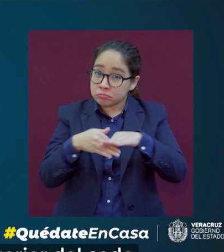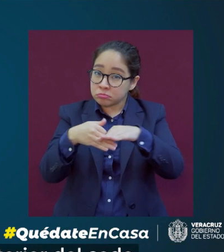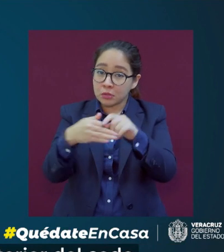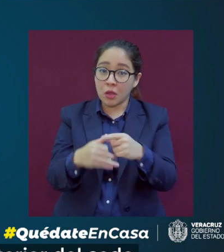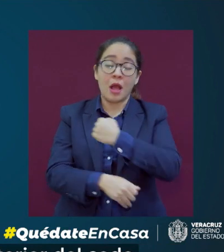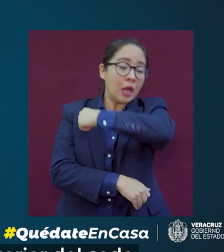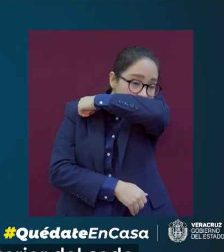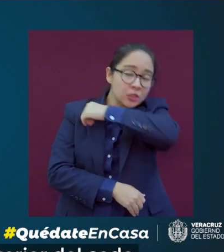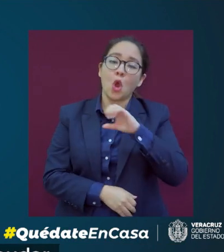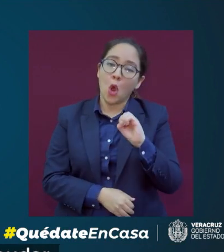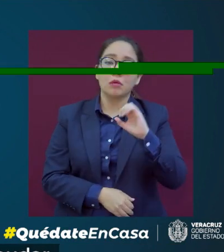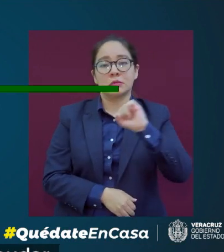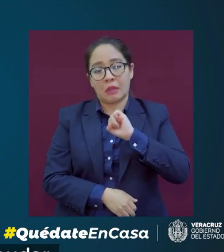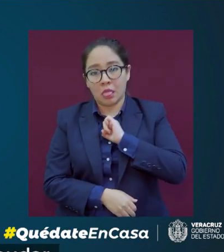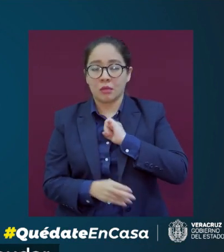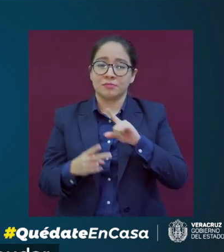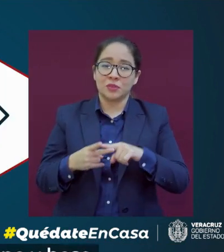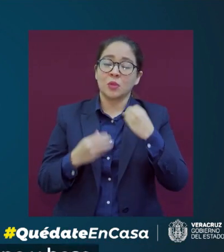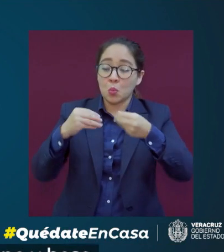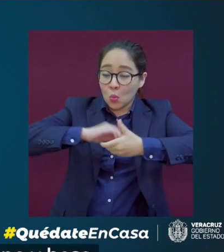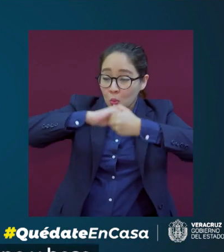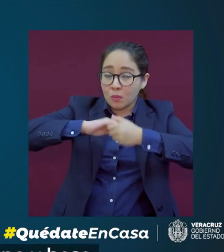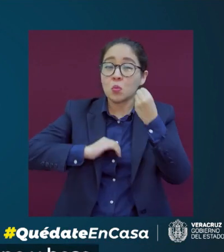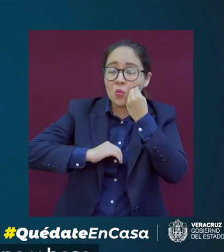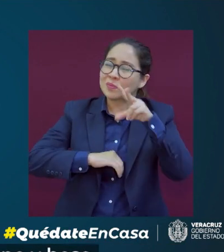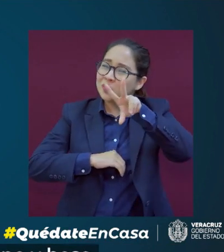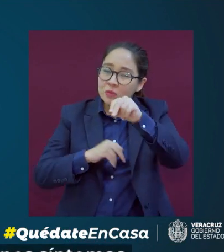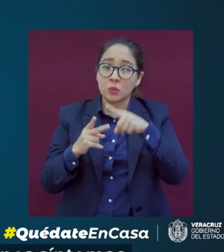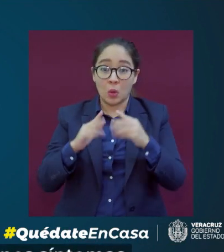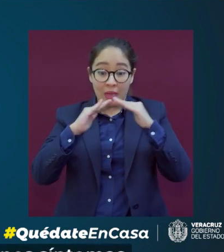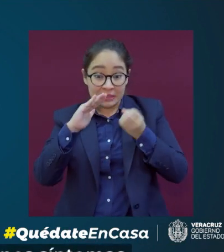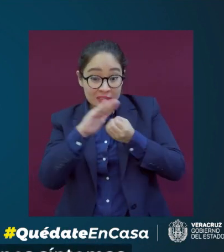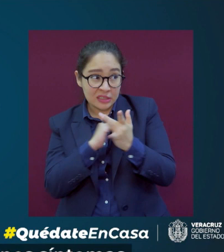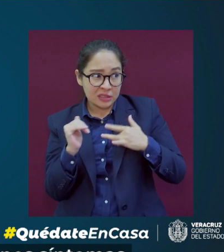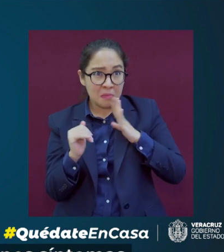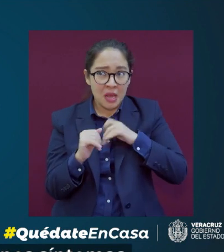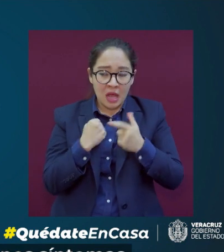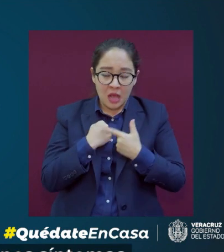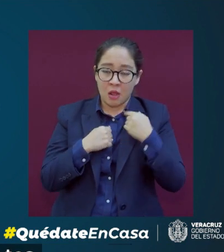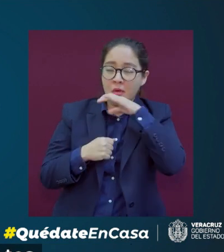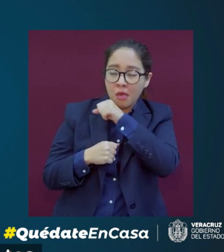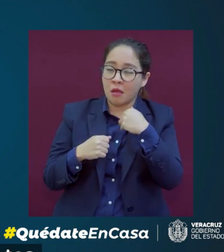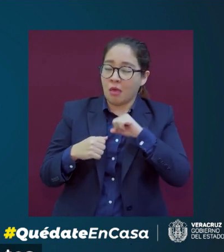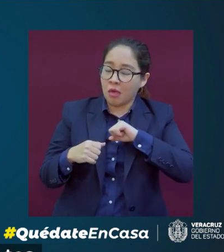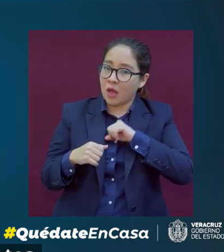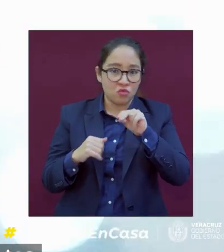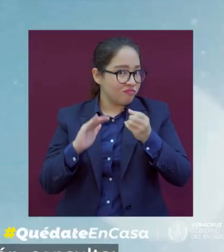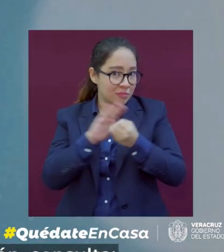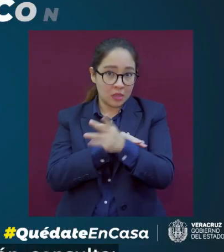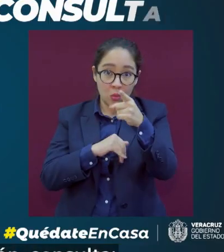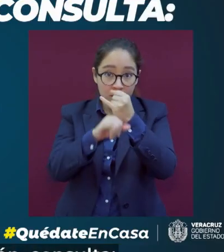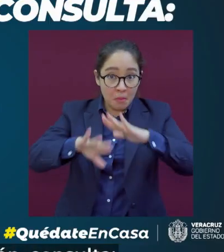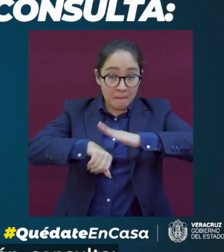tápate la boca con el interior del codo al toser o estornudar, evita saludos de mano y beso, evita salir de casa si tienes síntomas como fiebre y